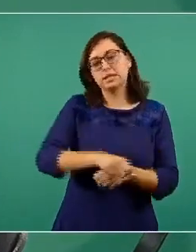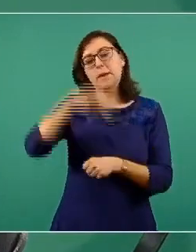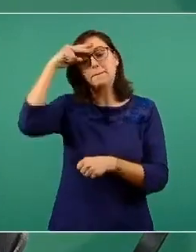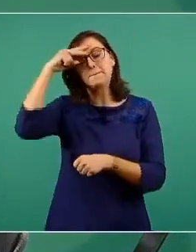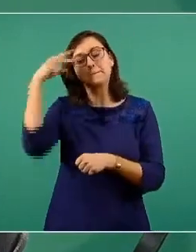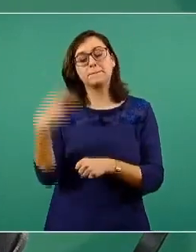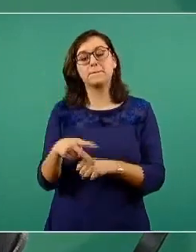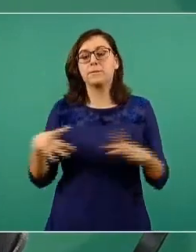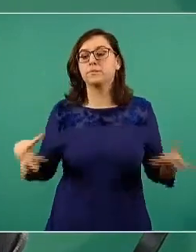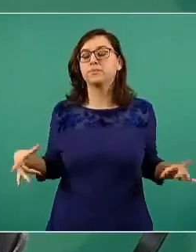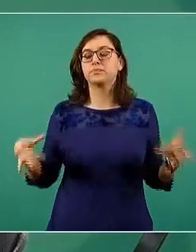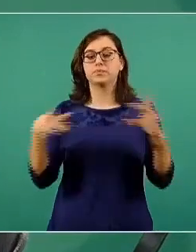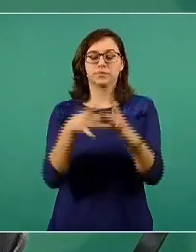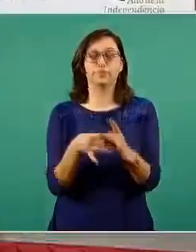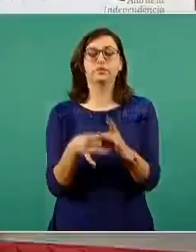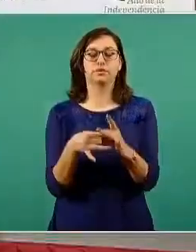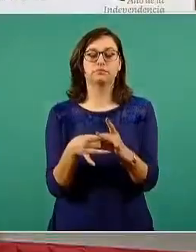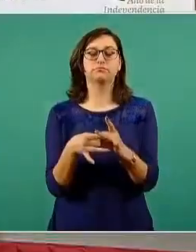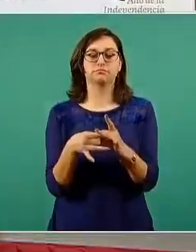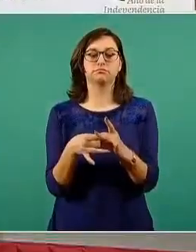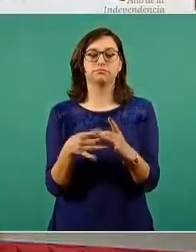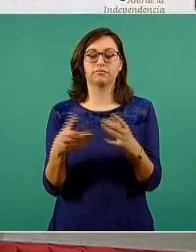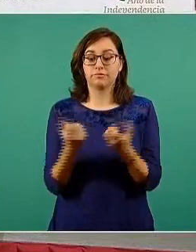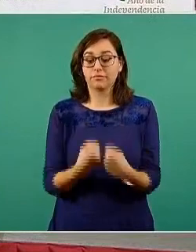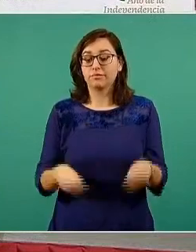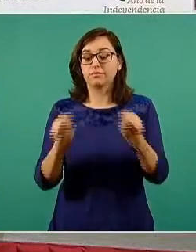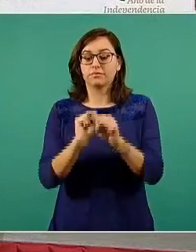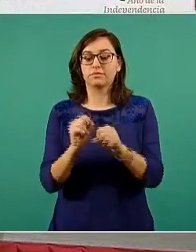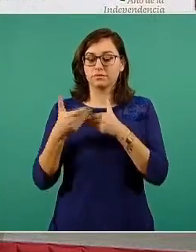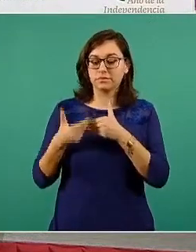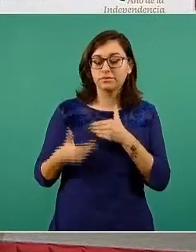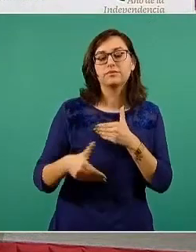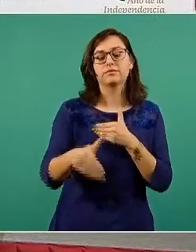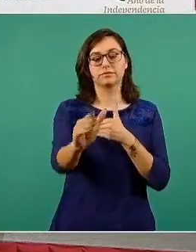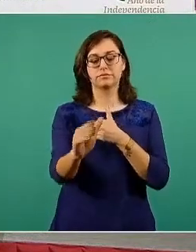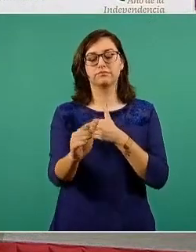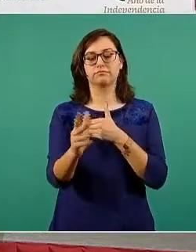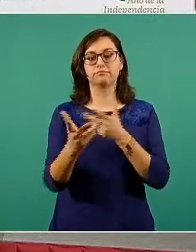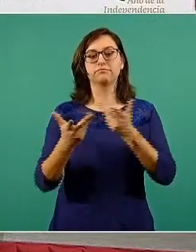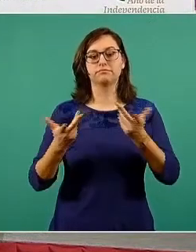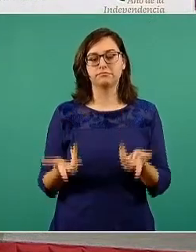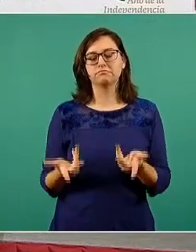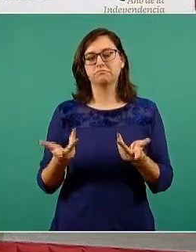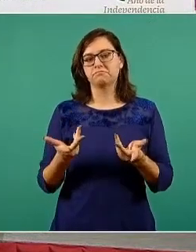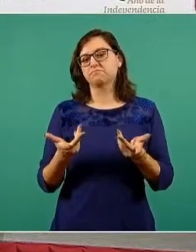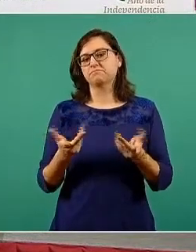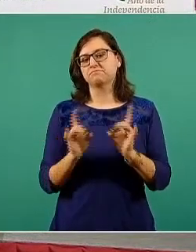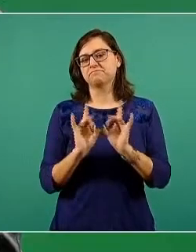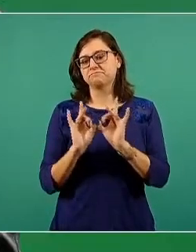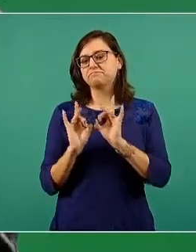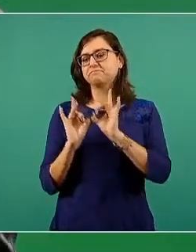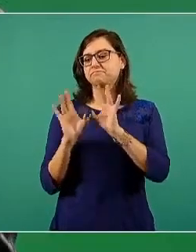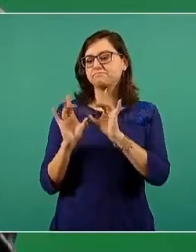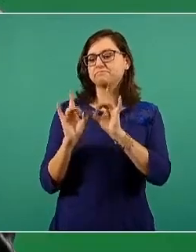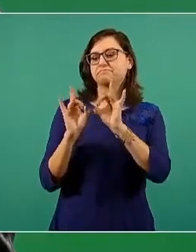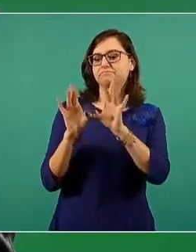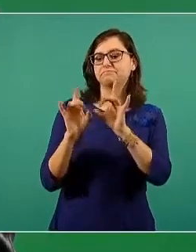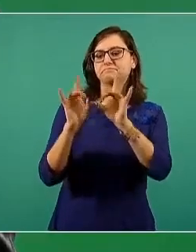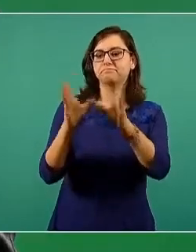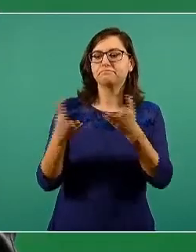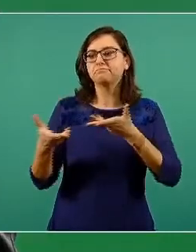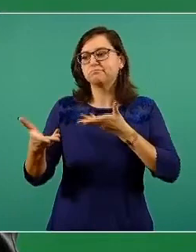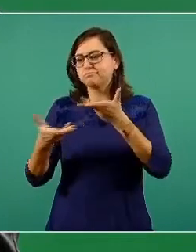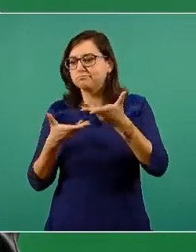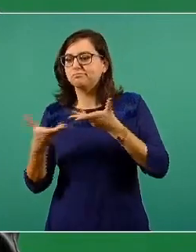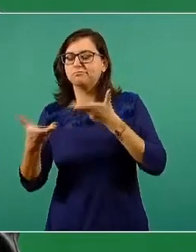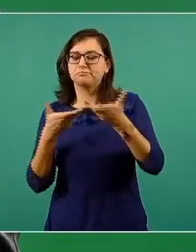México, colaboración que partió de una serie de perspectivas de